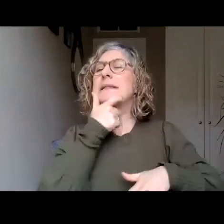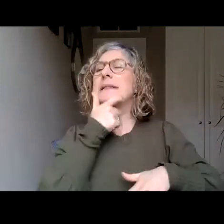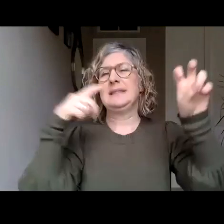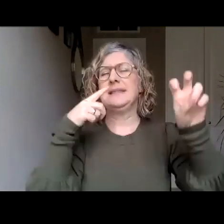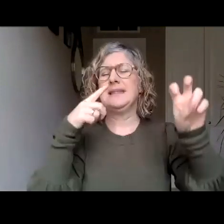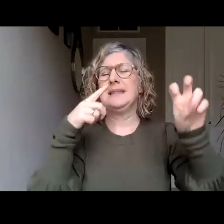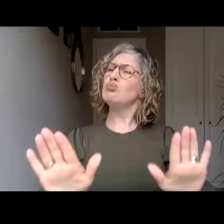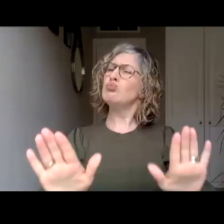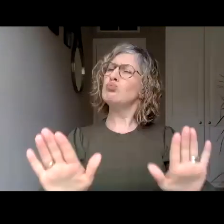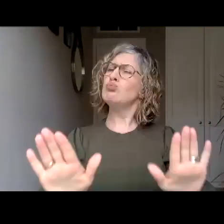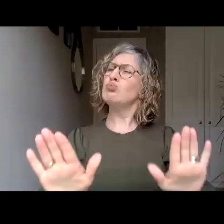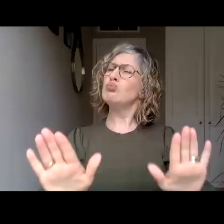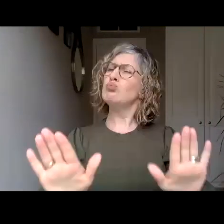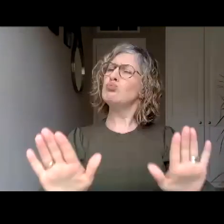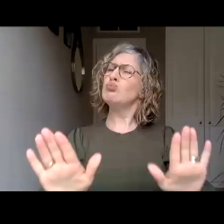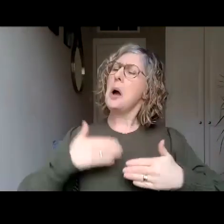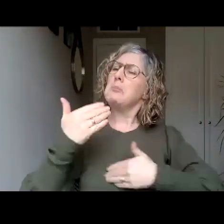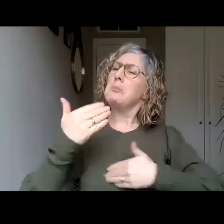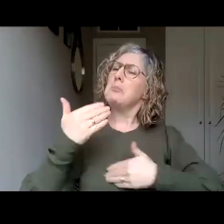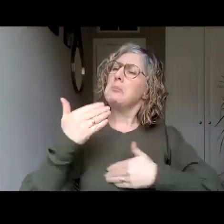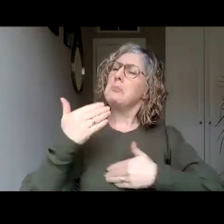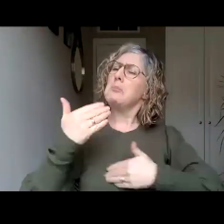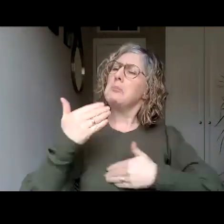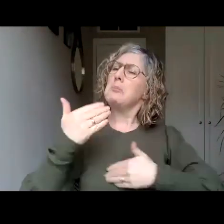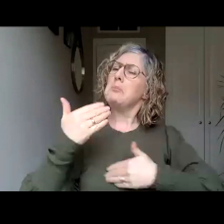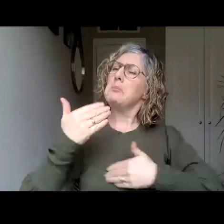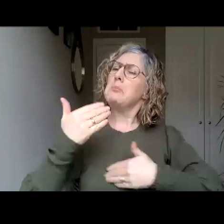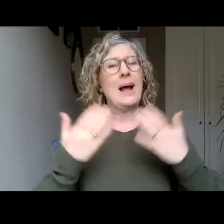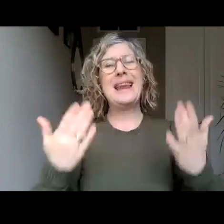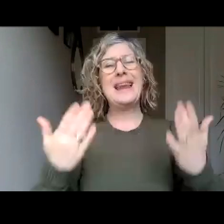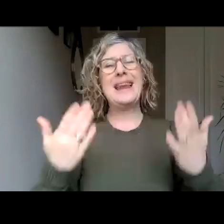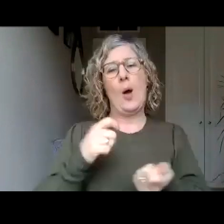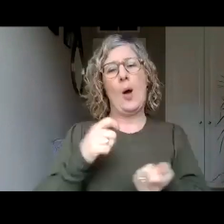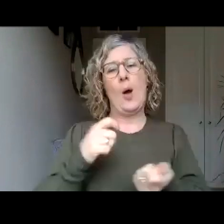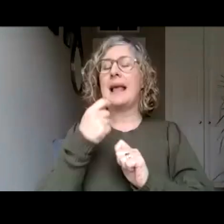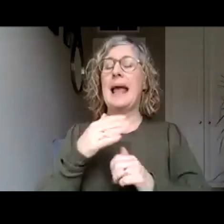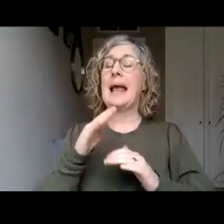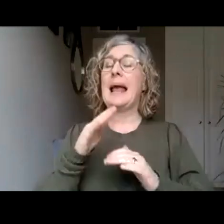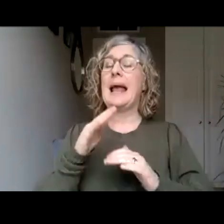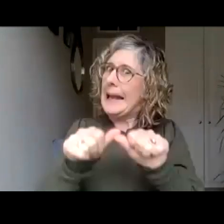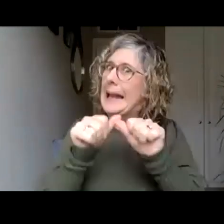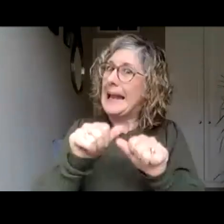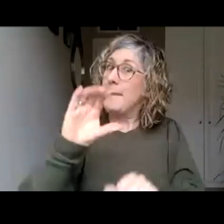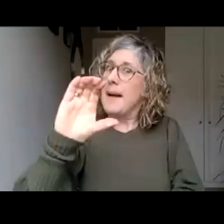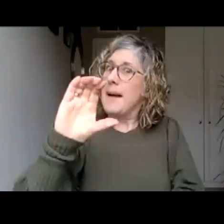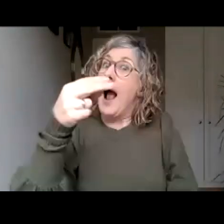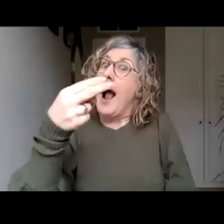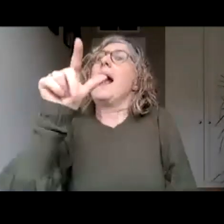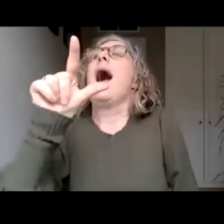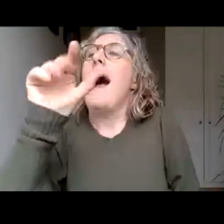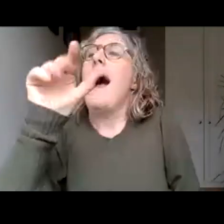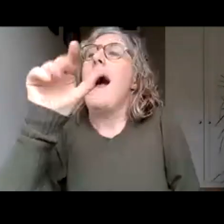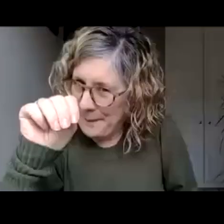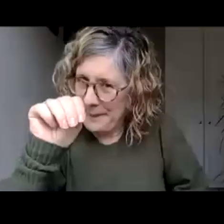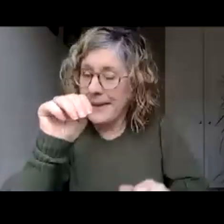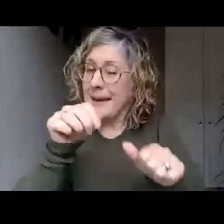resumen, pues hay un adagio muy común en el Reino Unido en donde decimos mantengamos